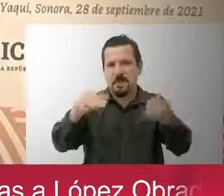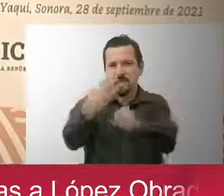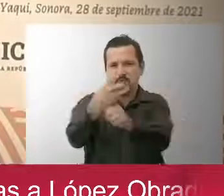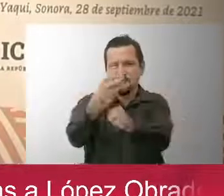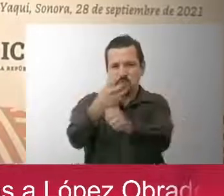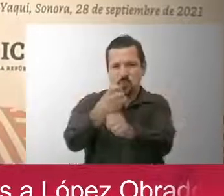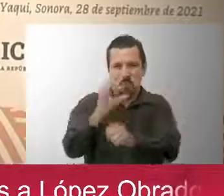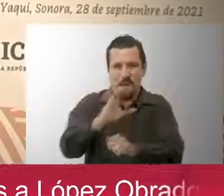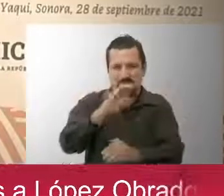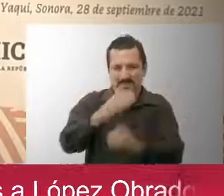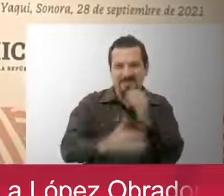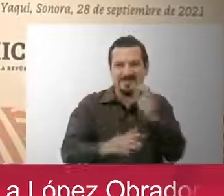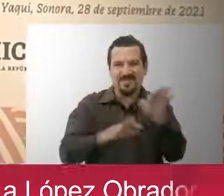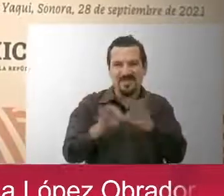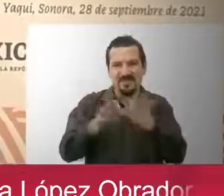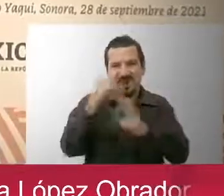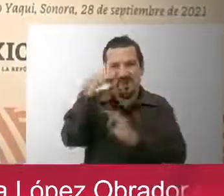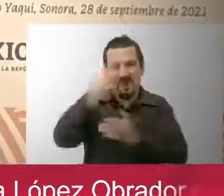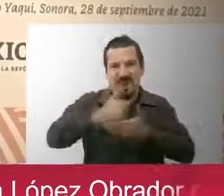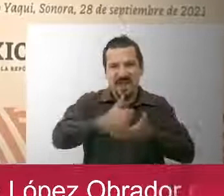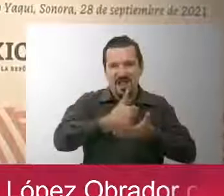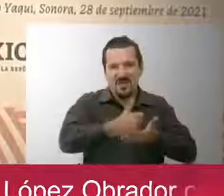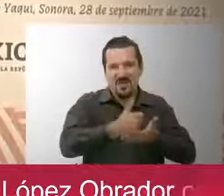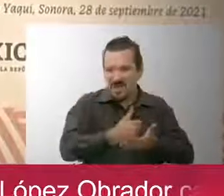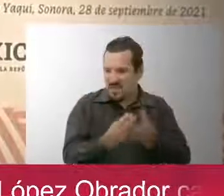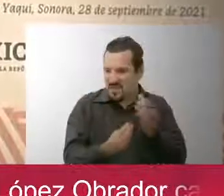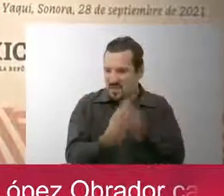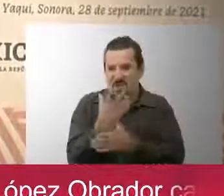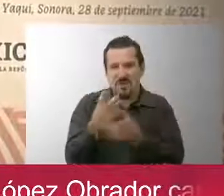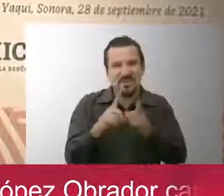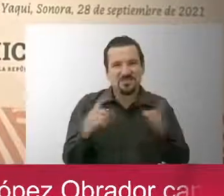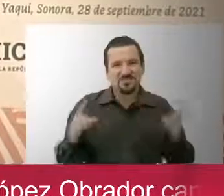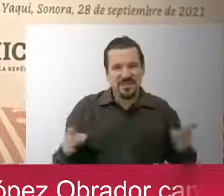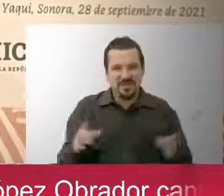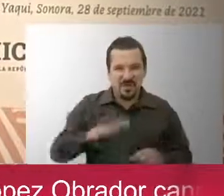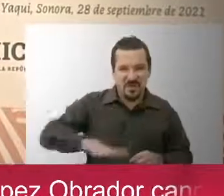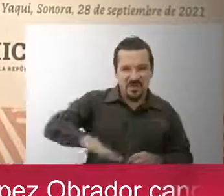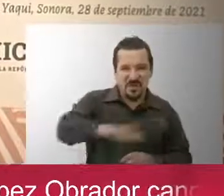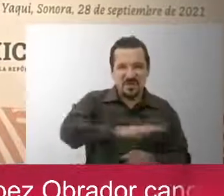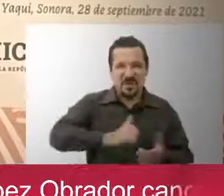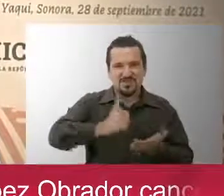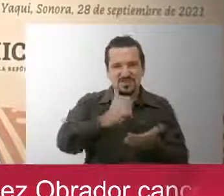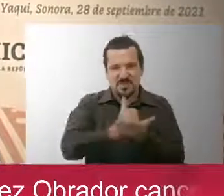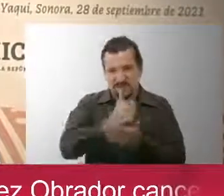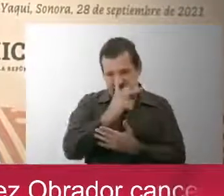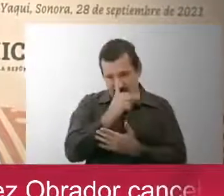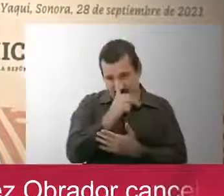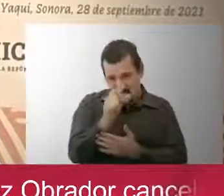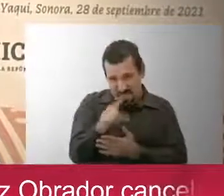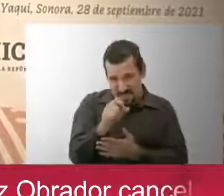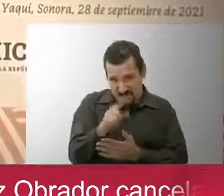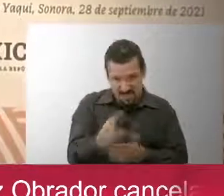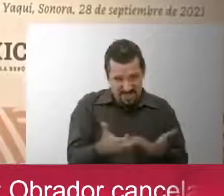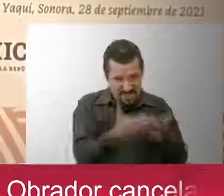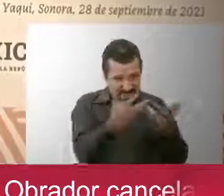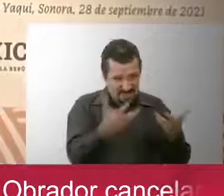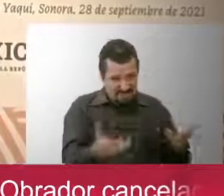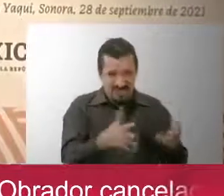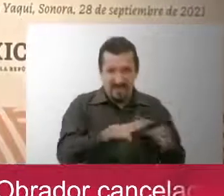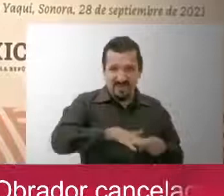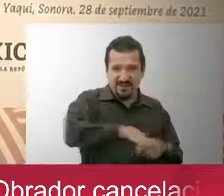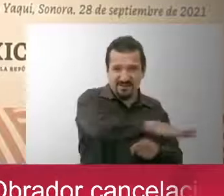concluirse los trabajos para servir a nuevos desarrollos urbanos en la ciudad de hermosillo y regar terrenos de la cuenca del río